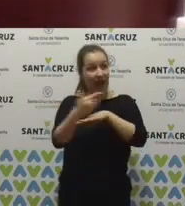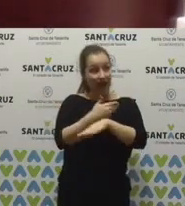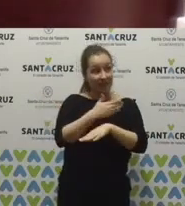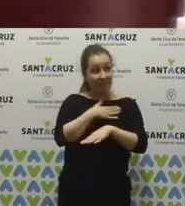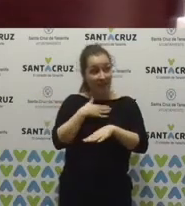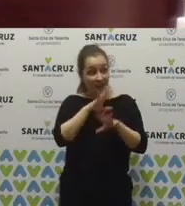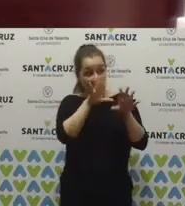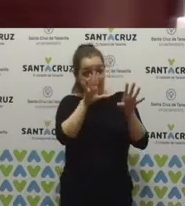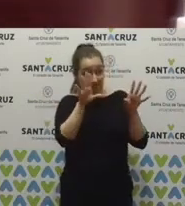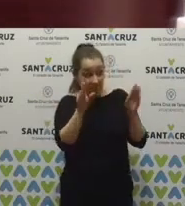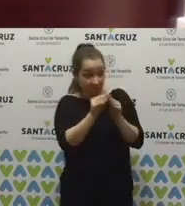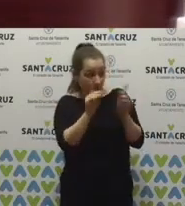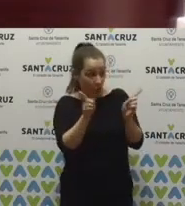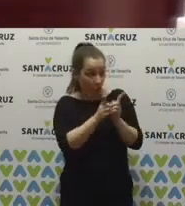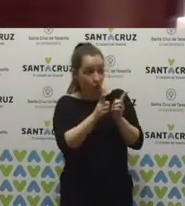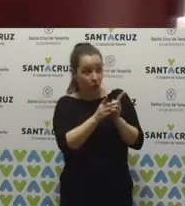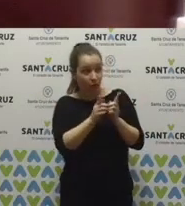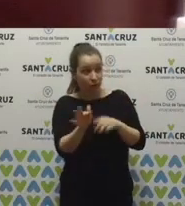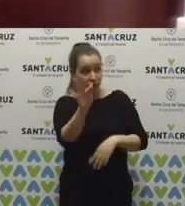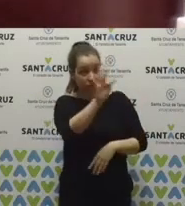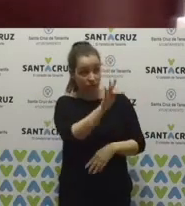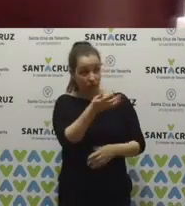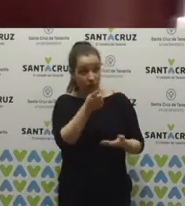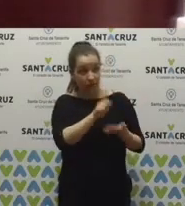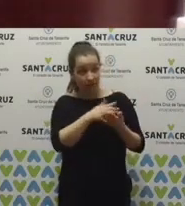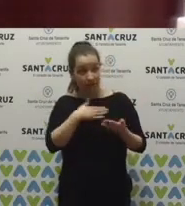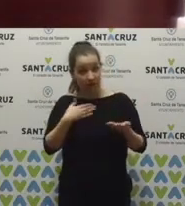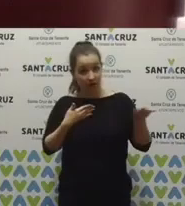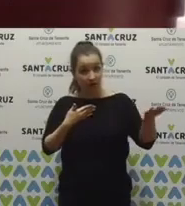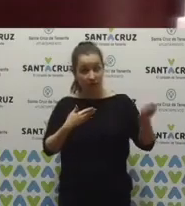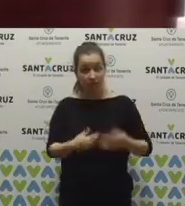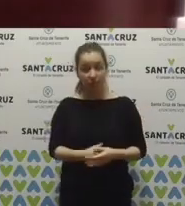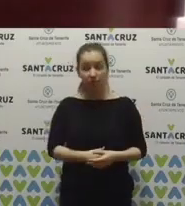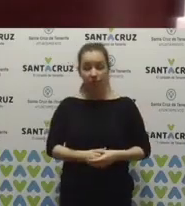inmaculada la inmaculada